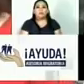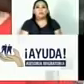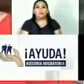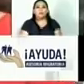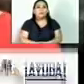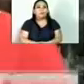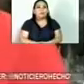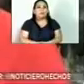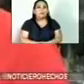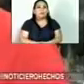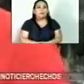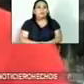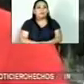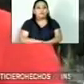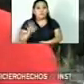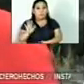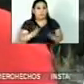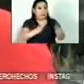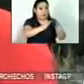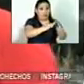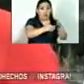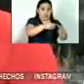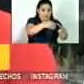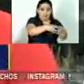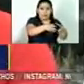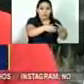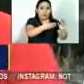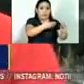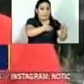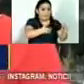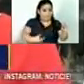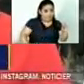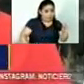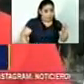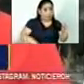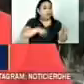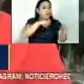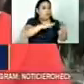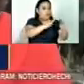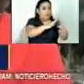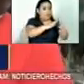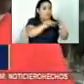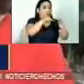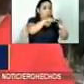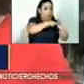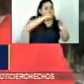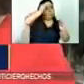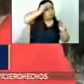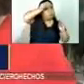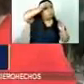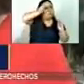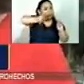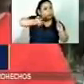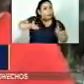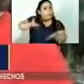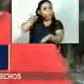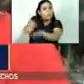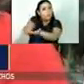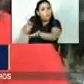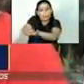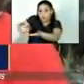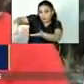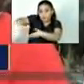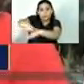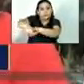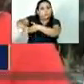La presidencia de la República, quien por potestad hace las propuestas a la Asamblea